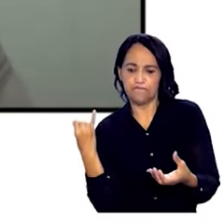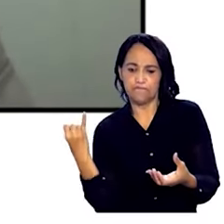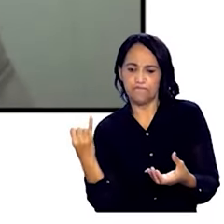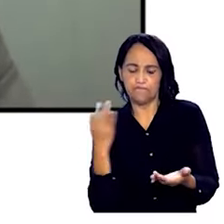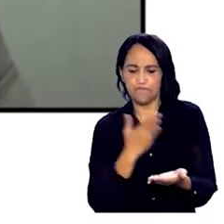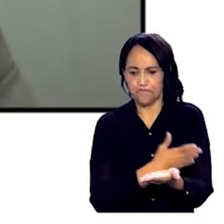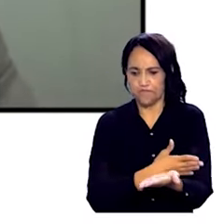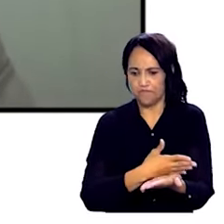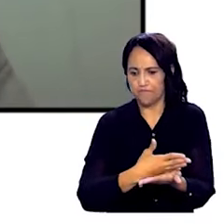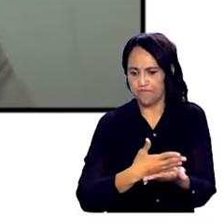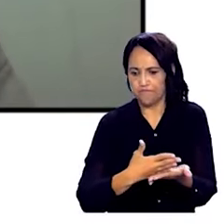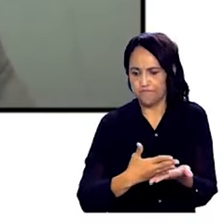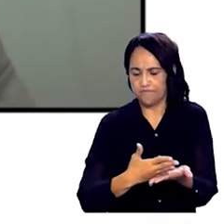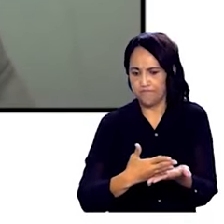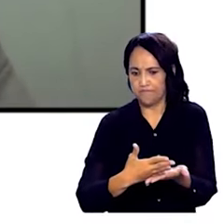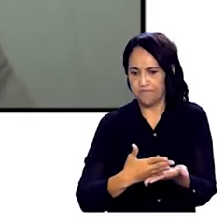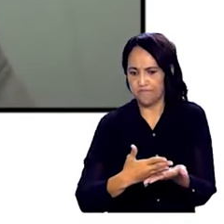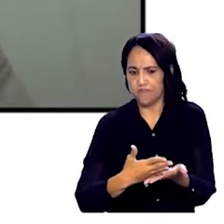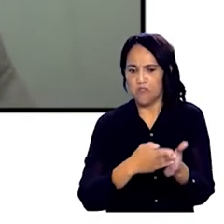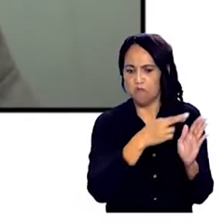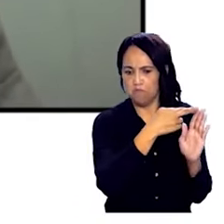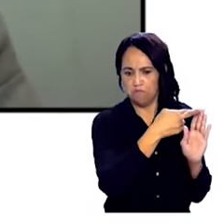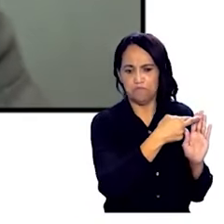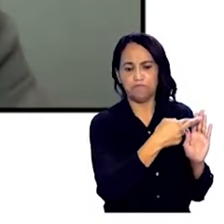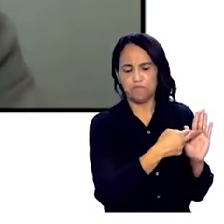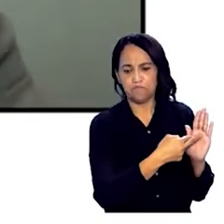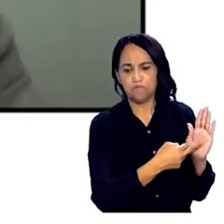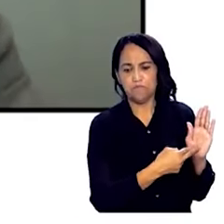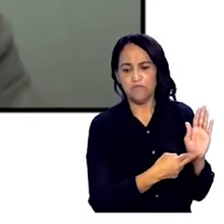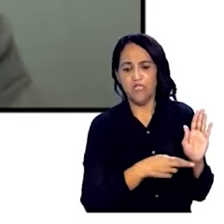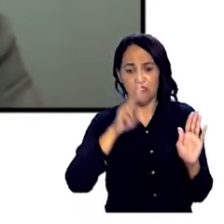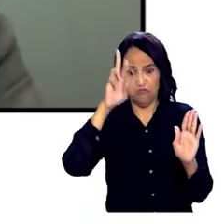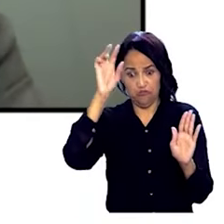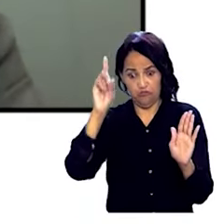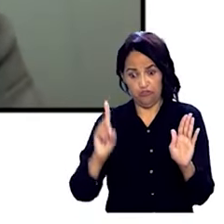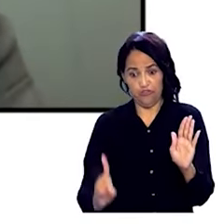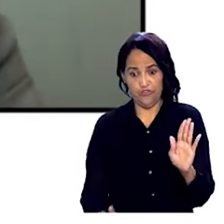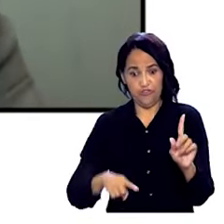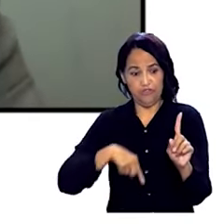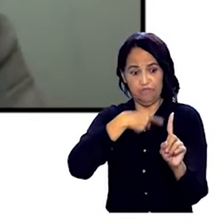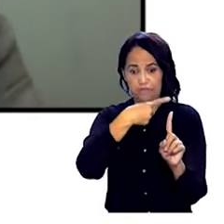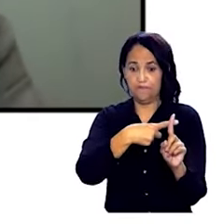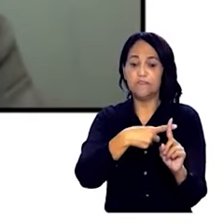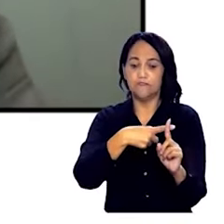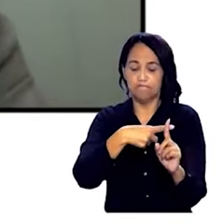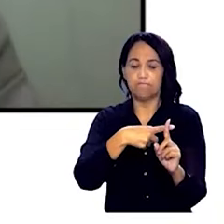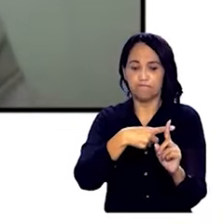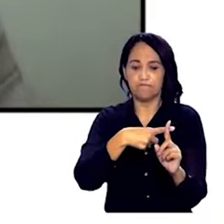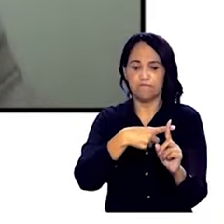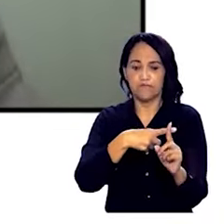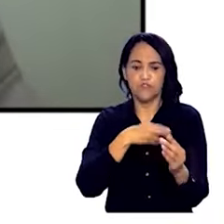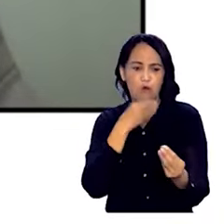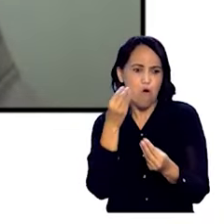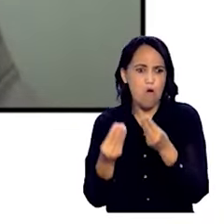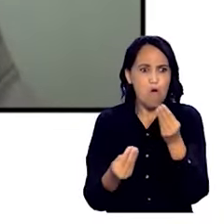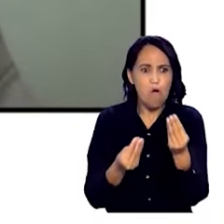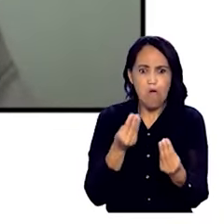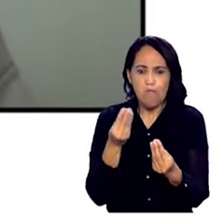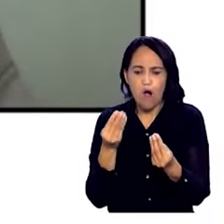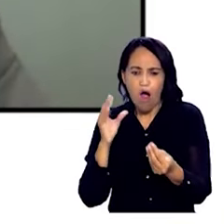positivo Y vamos a ver está disada esa Norma Yo Son las pautas implementa